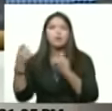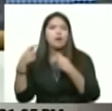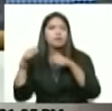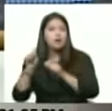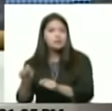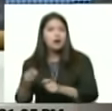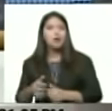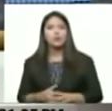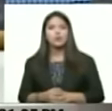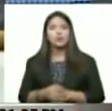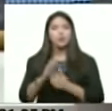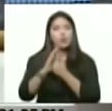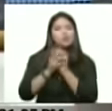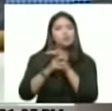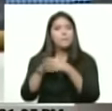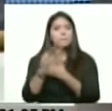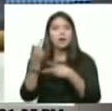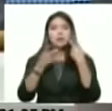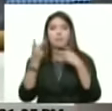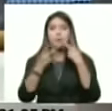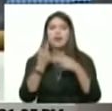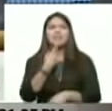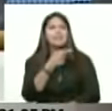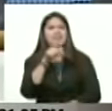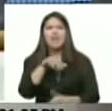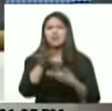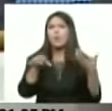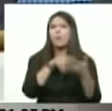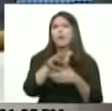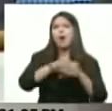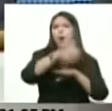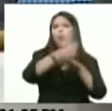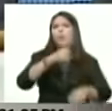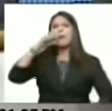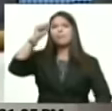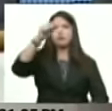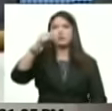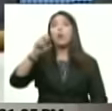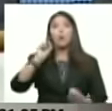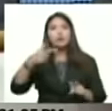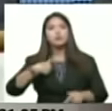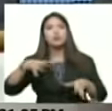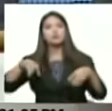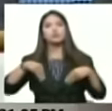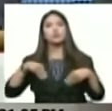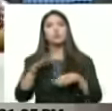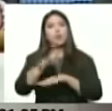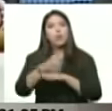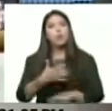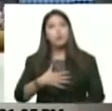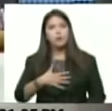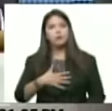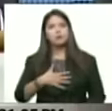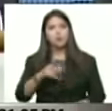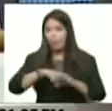bueno, por sus planes políticos, de decir, este es un problema de Maduro. Yo asumo mi responsabilidad